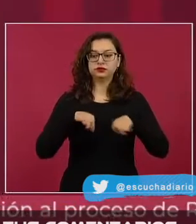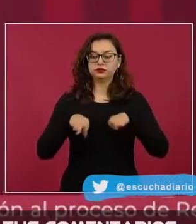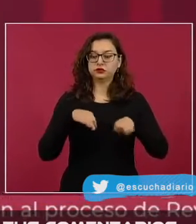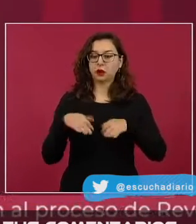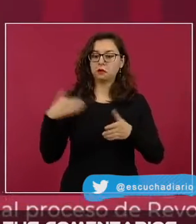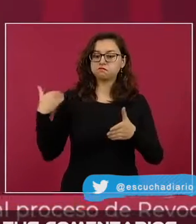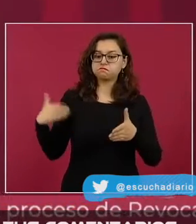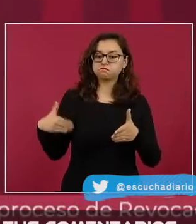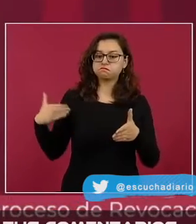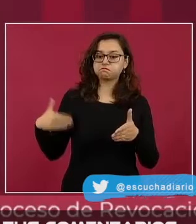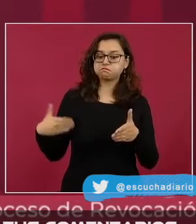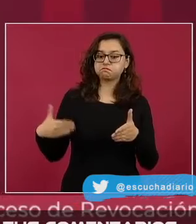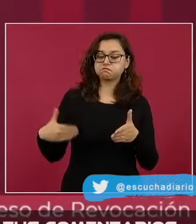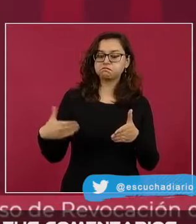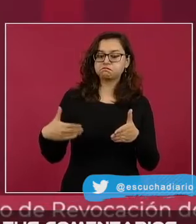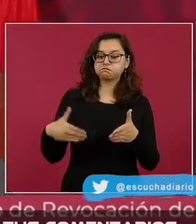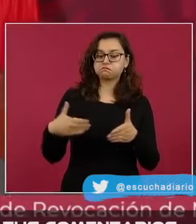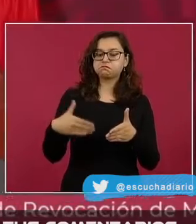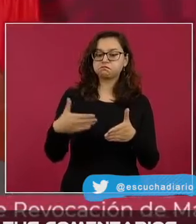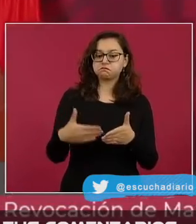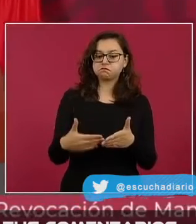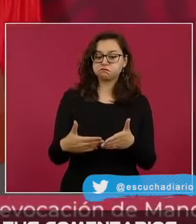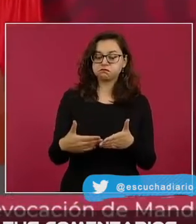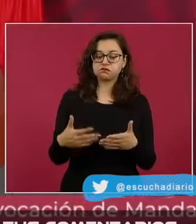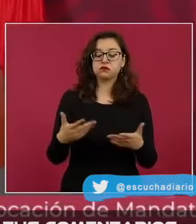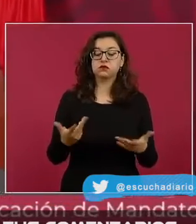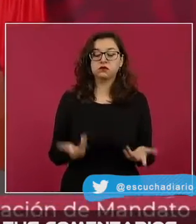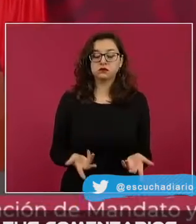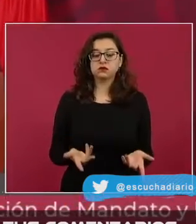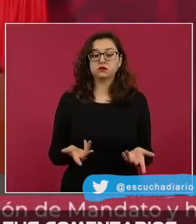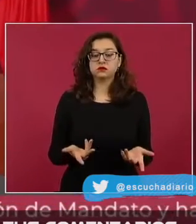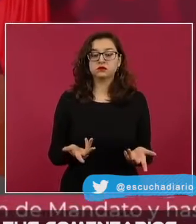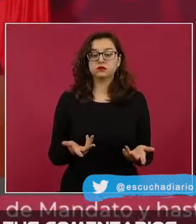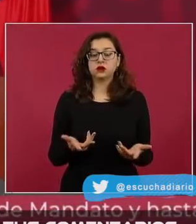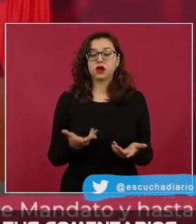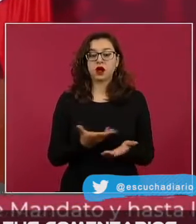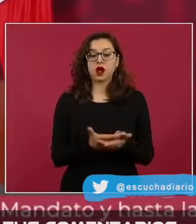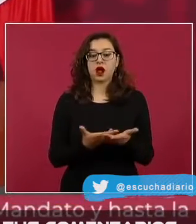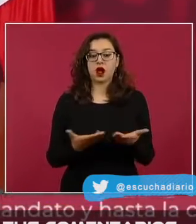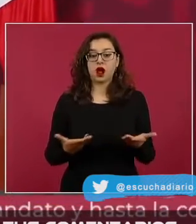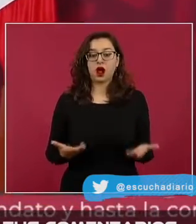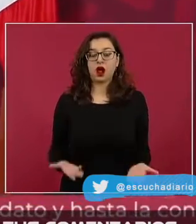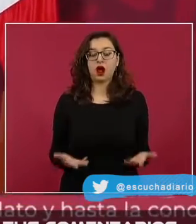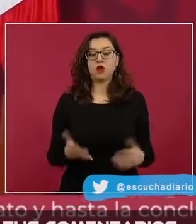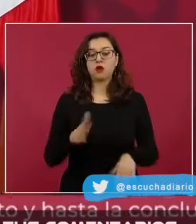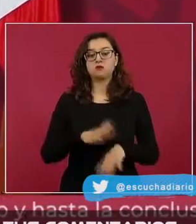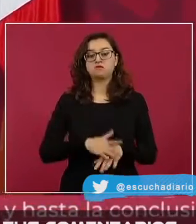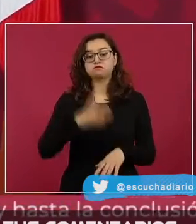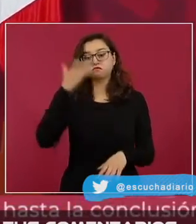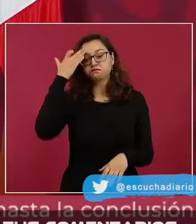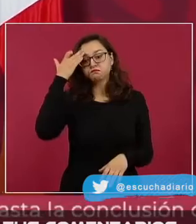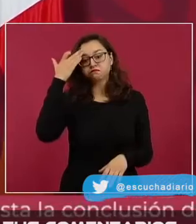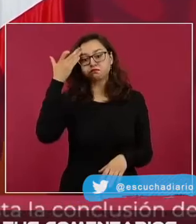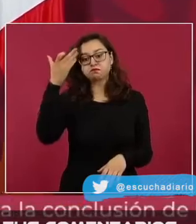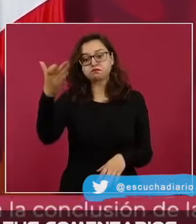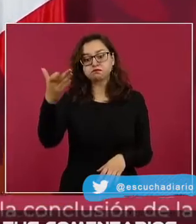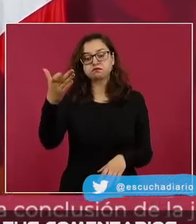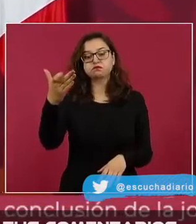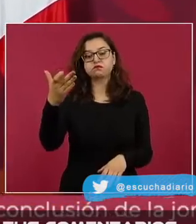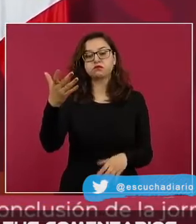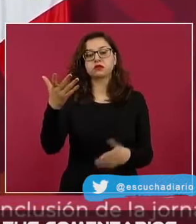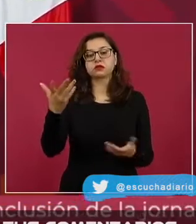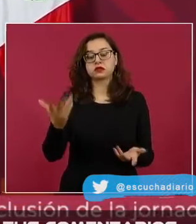El presidente hace la pregunta abierta si el INE o el Poder Judicial se atreverán a censurar las mañaneras. Esto como parte de su